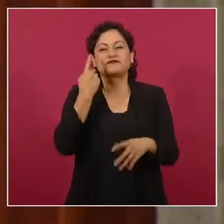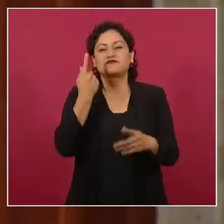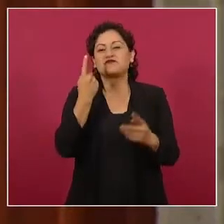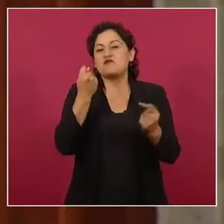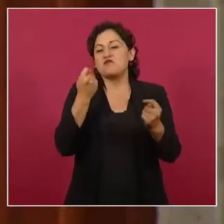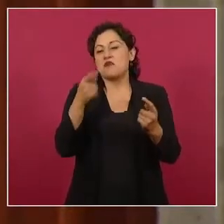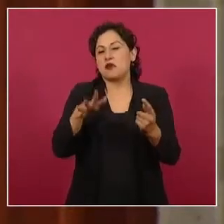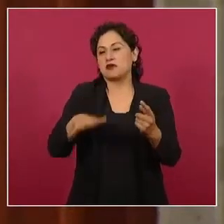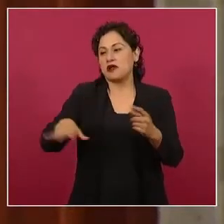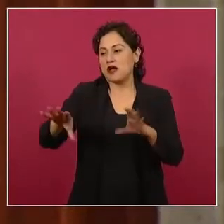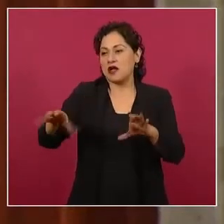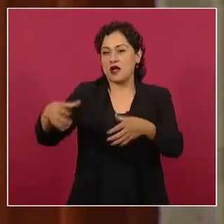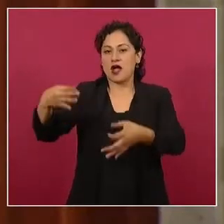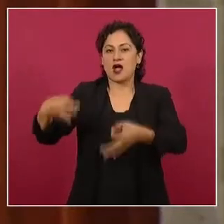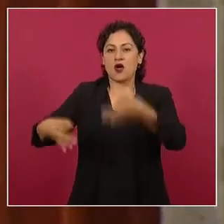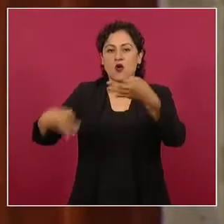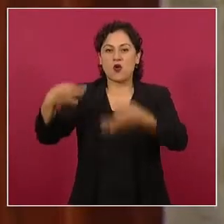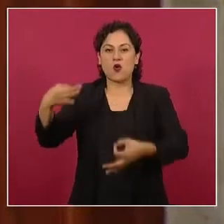comprados